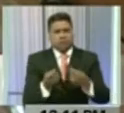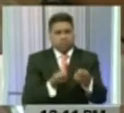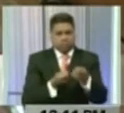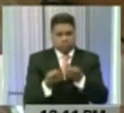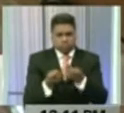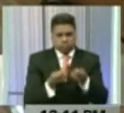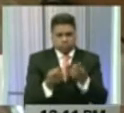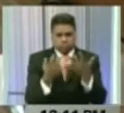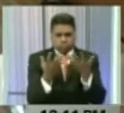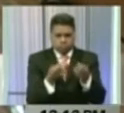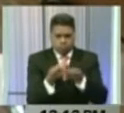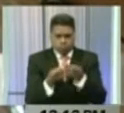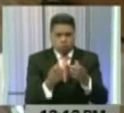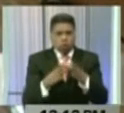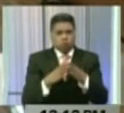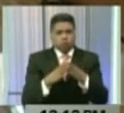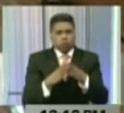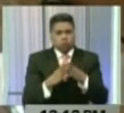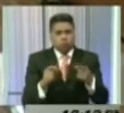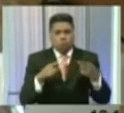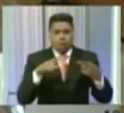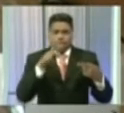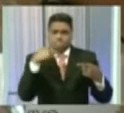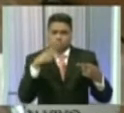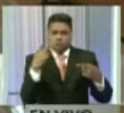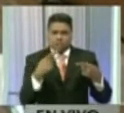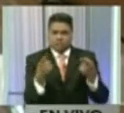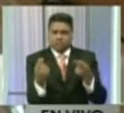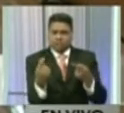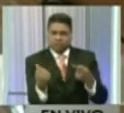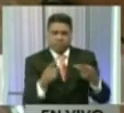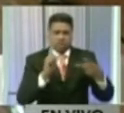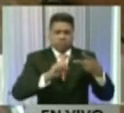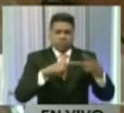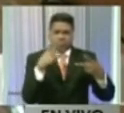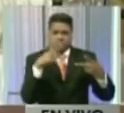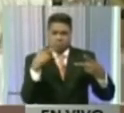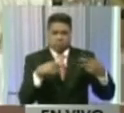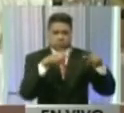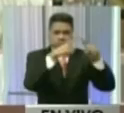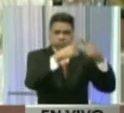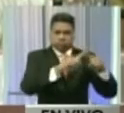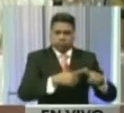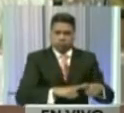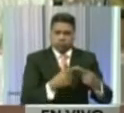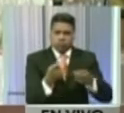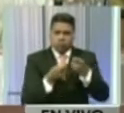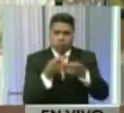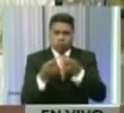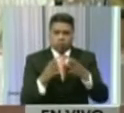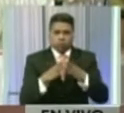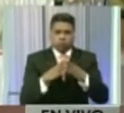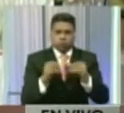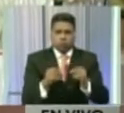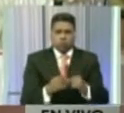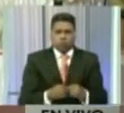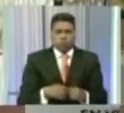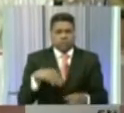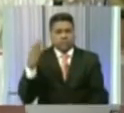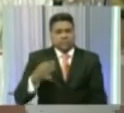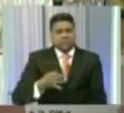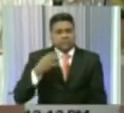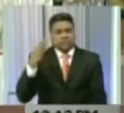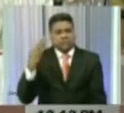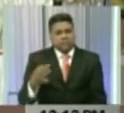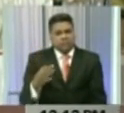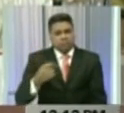la política cambiaria, la política fiscal, la política monetaria. Para eso controlaban al Banco Central. Por eso siempre Correa, yo lo admiré